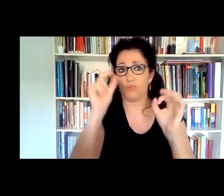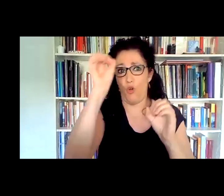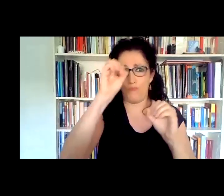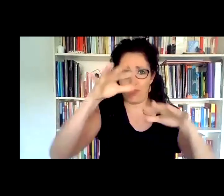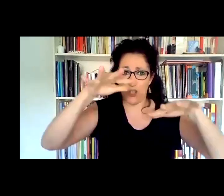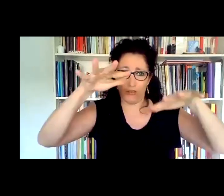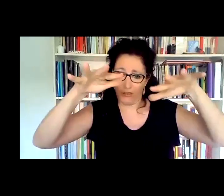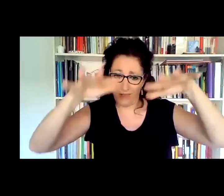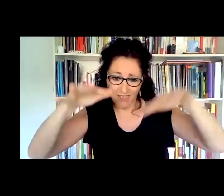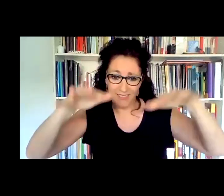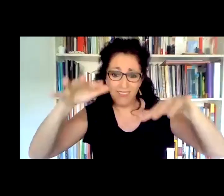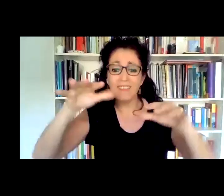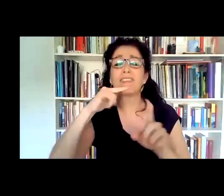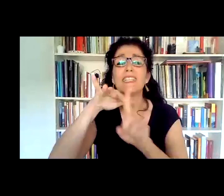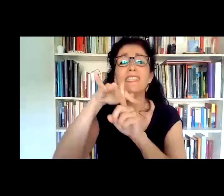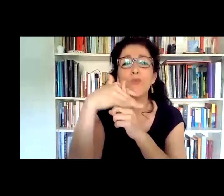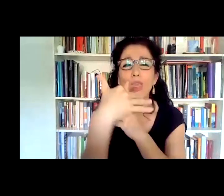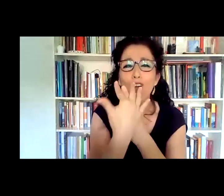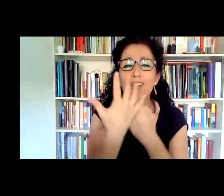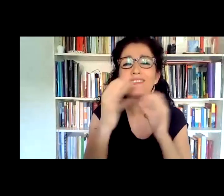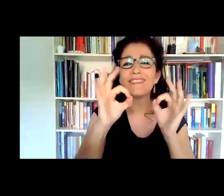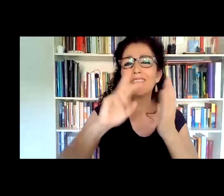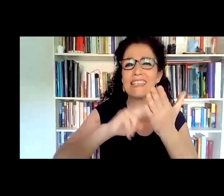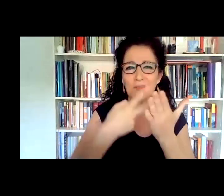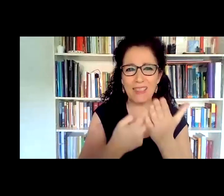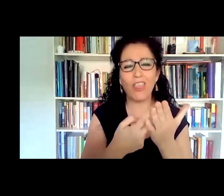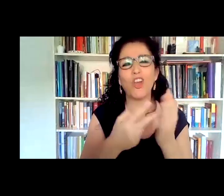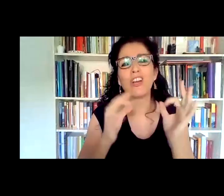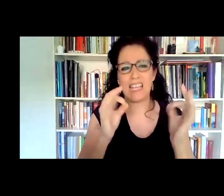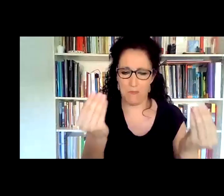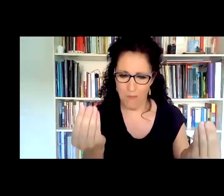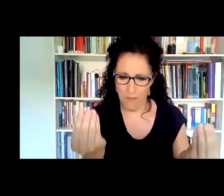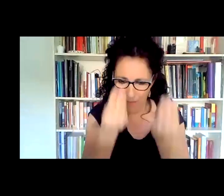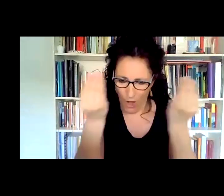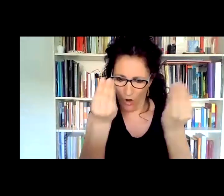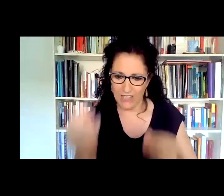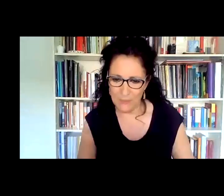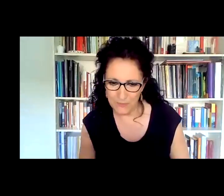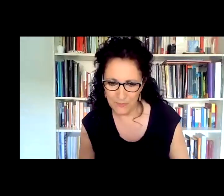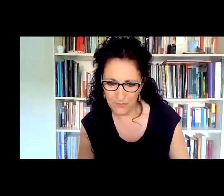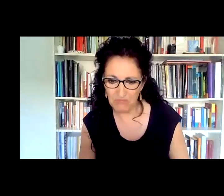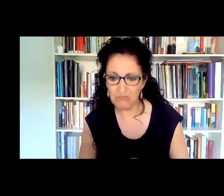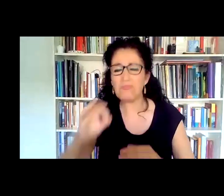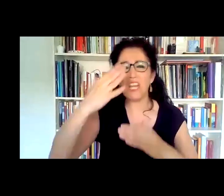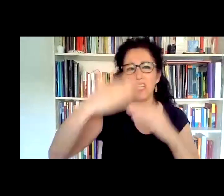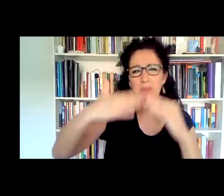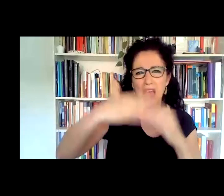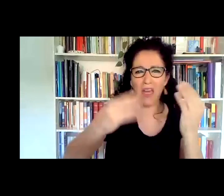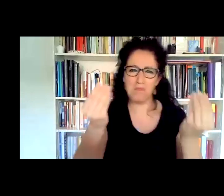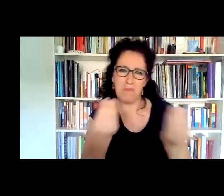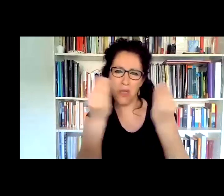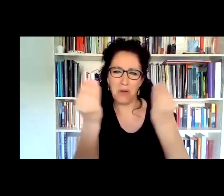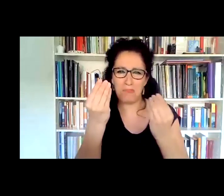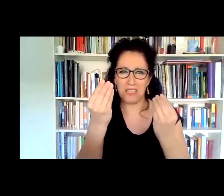En los grupos de expertos la opinión es similar. La situación de la interpretación es mejorable,